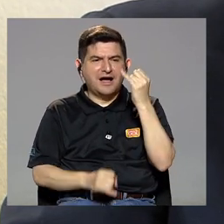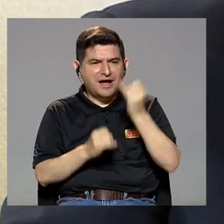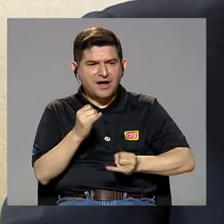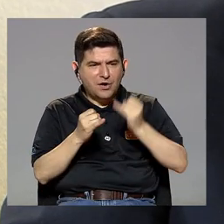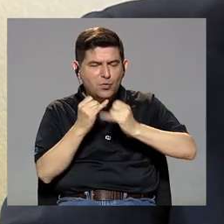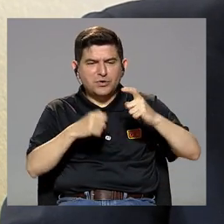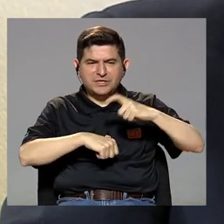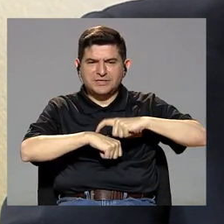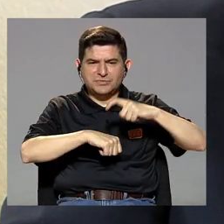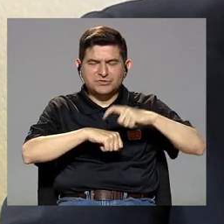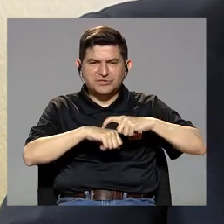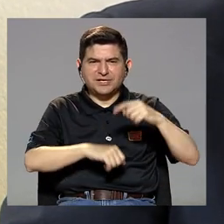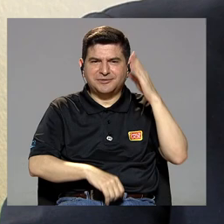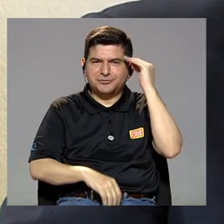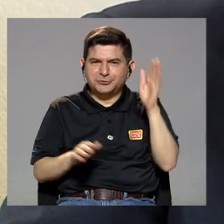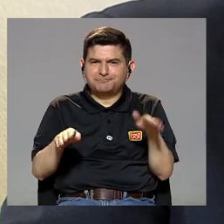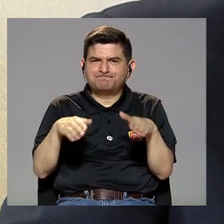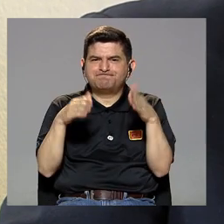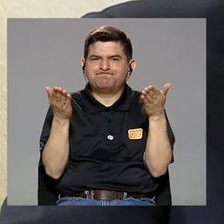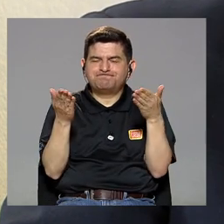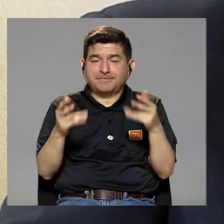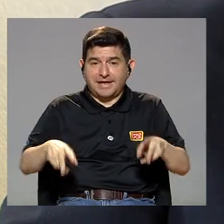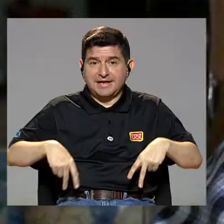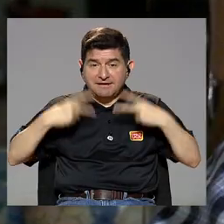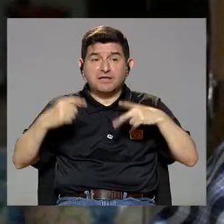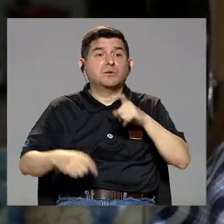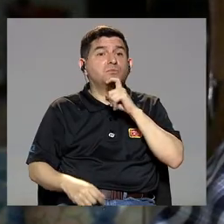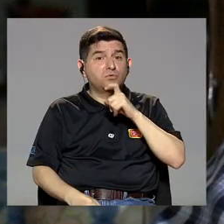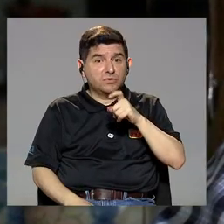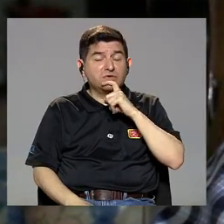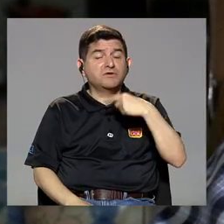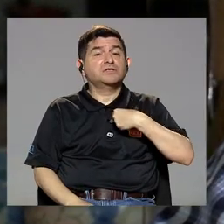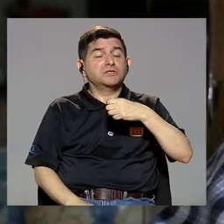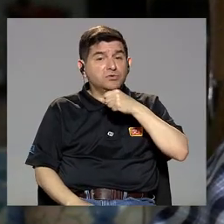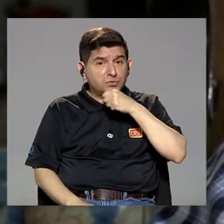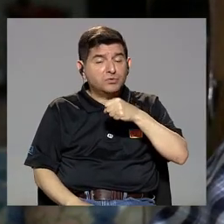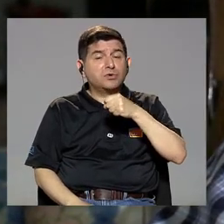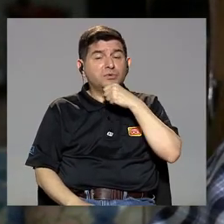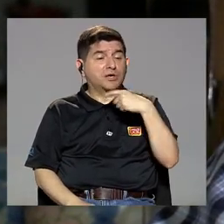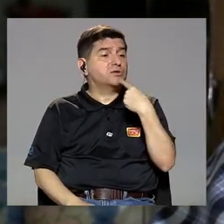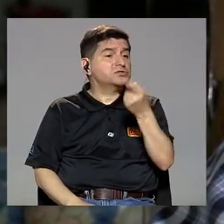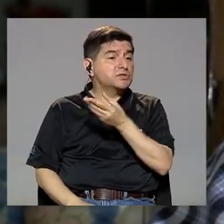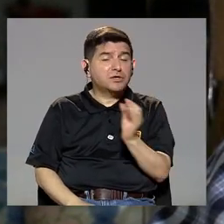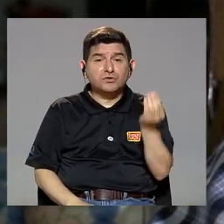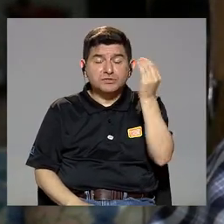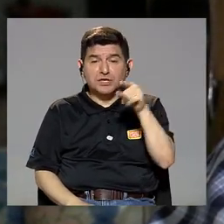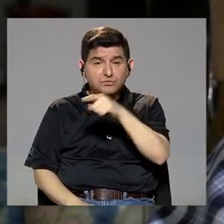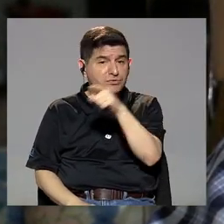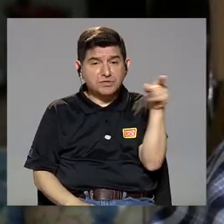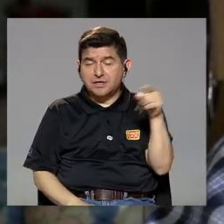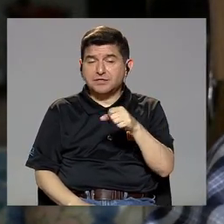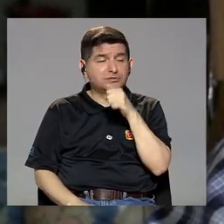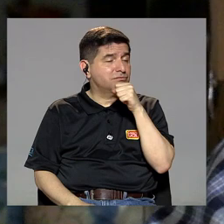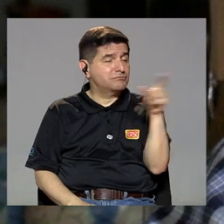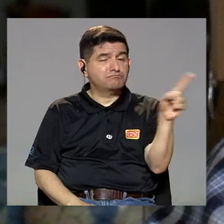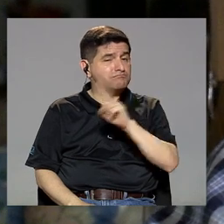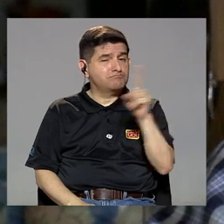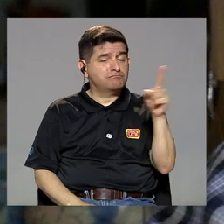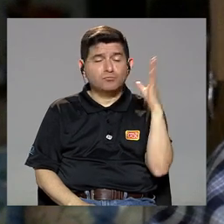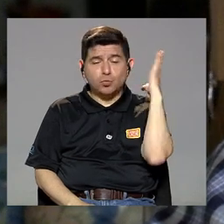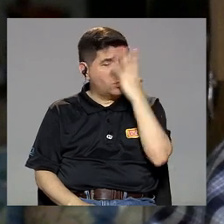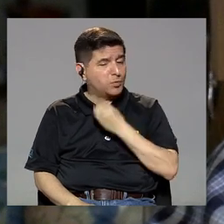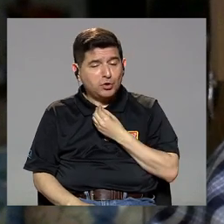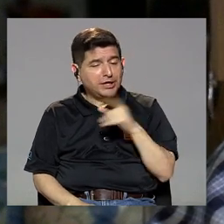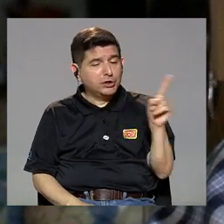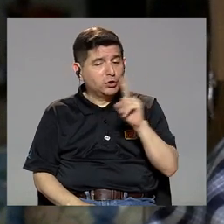tiempos de la vida decide ser viejo yo les dije a los muchachos que no se hagan bien porque bonito